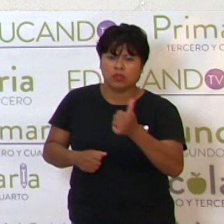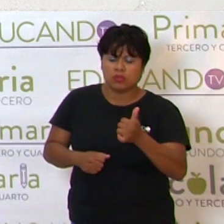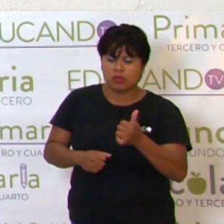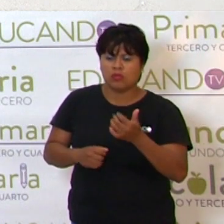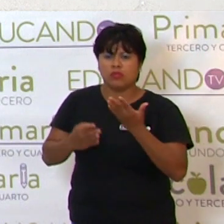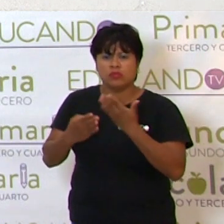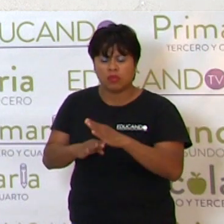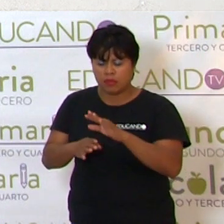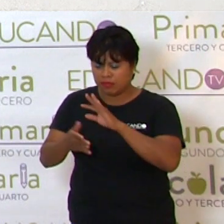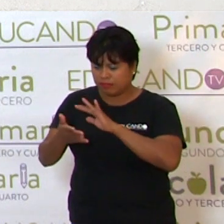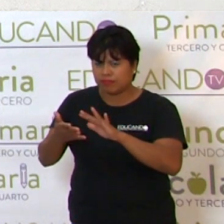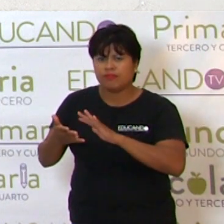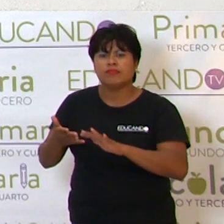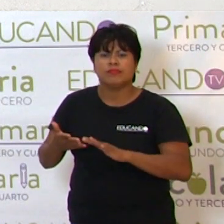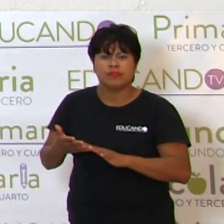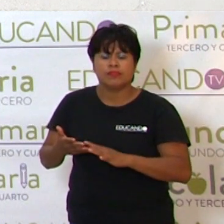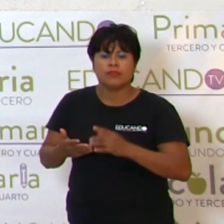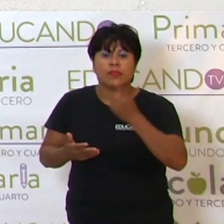análisis de texto.